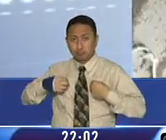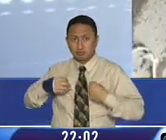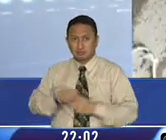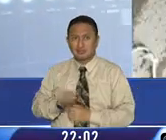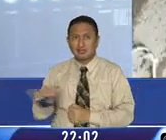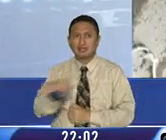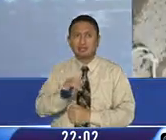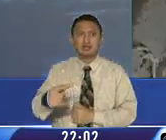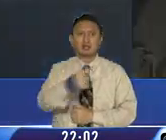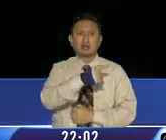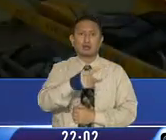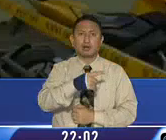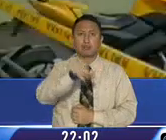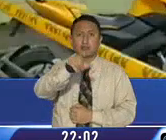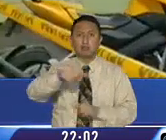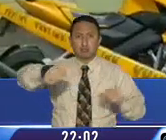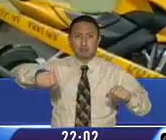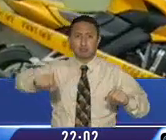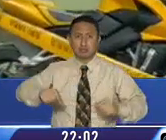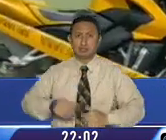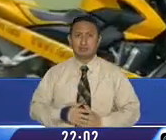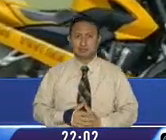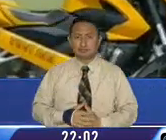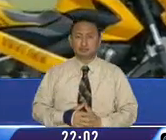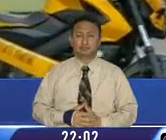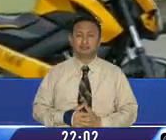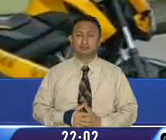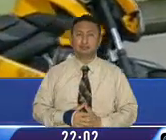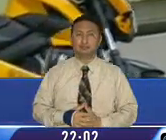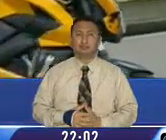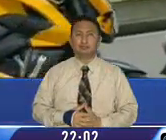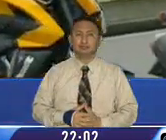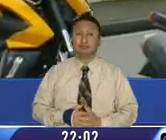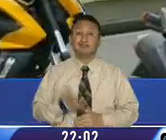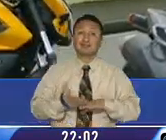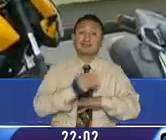características de las que el sicario habría utilizado cuando ejecutó el crimen. Informó.